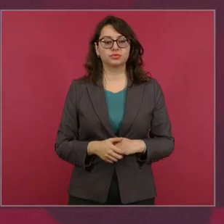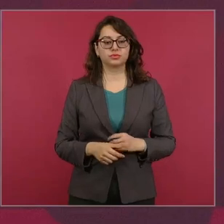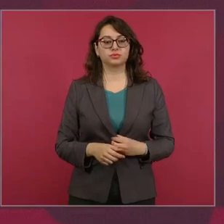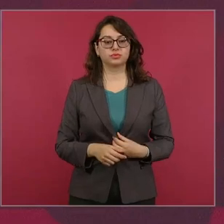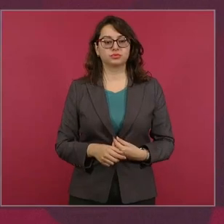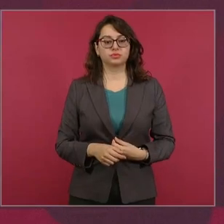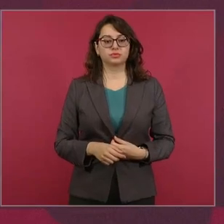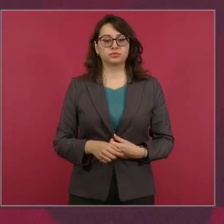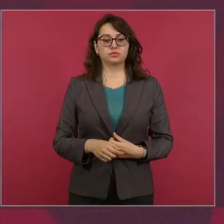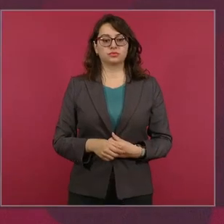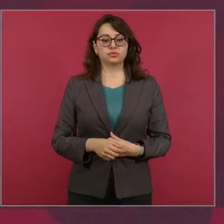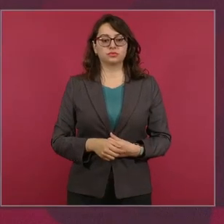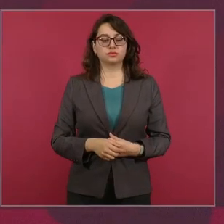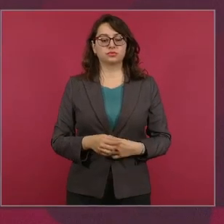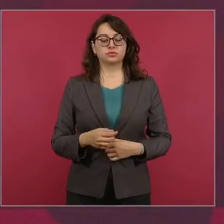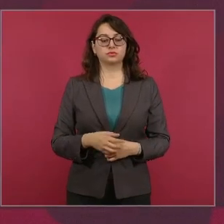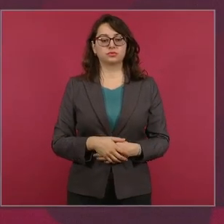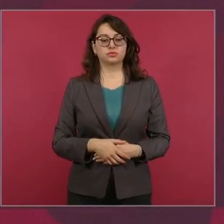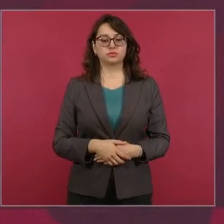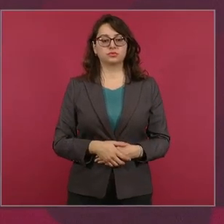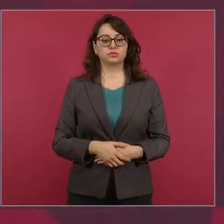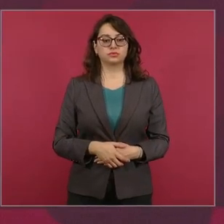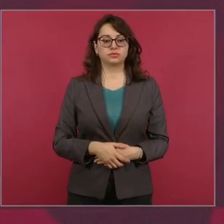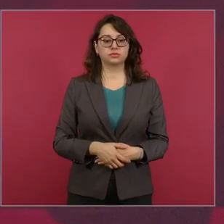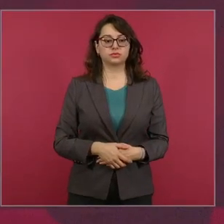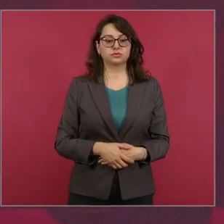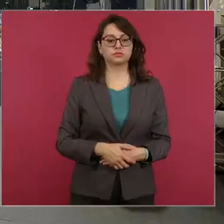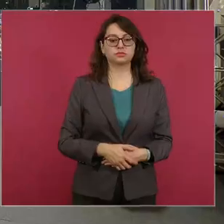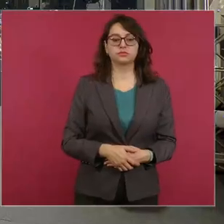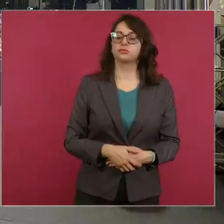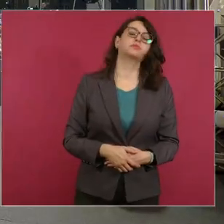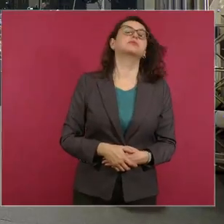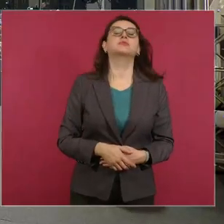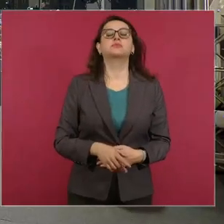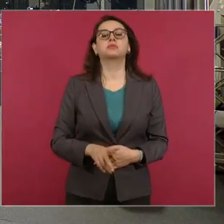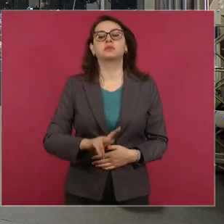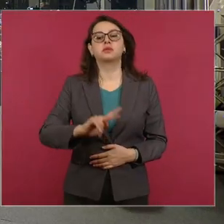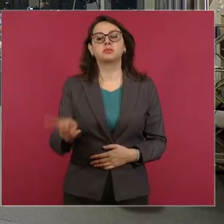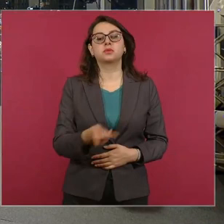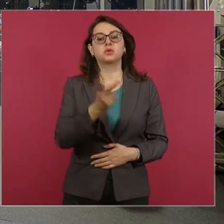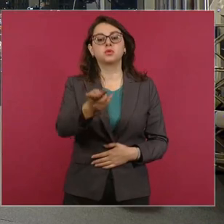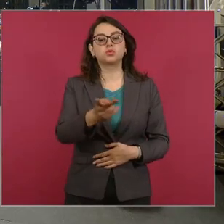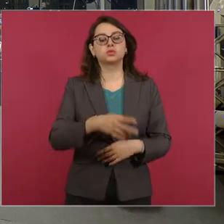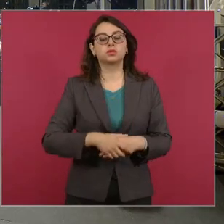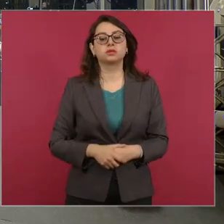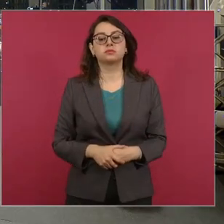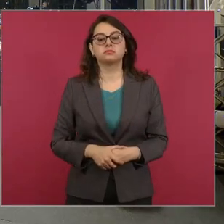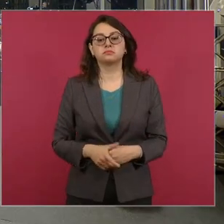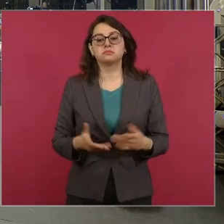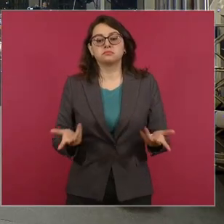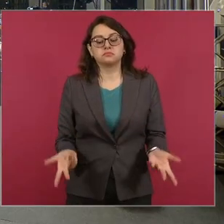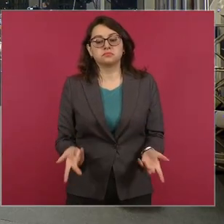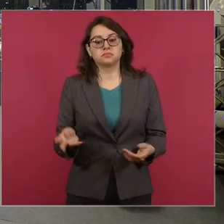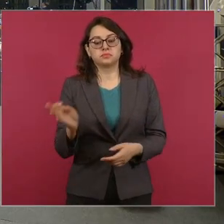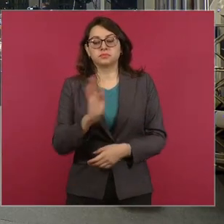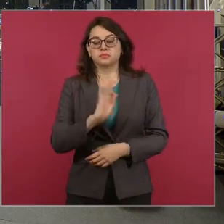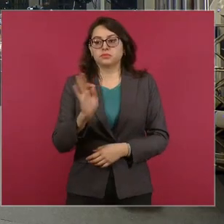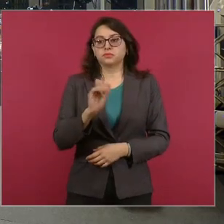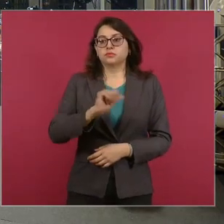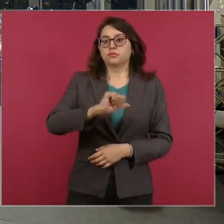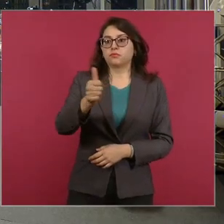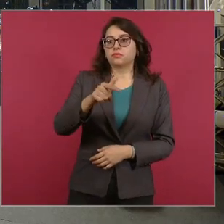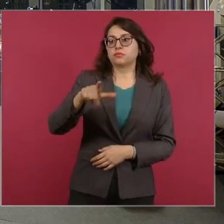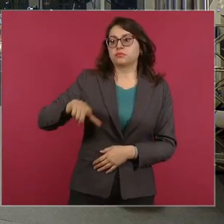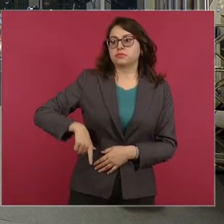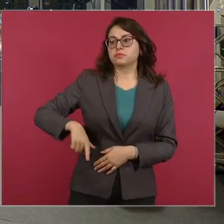sigue defendiendo el punto presidente solo retomando mi pregunta invitaría usted a más actores de la vida pública de México a seguir el ejemplo de Luis